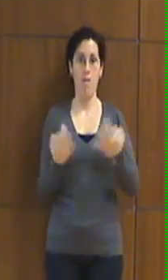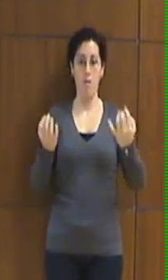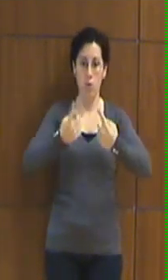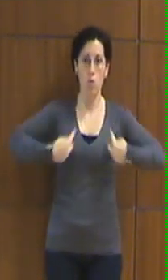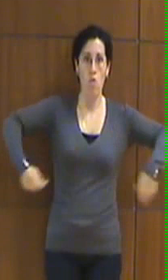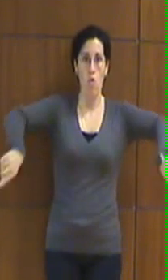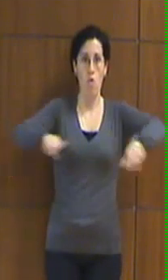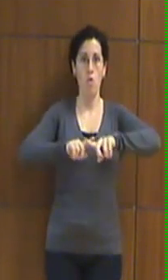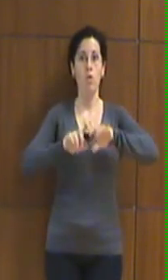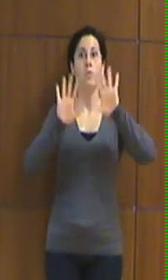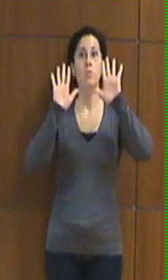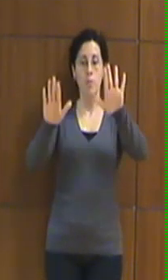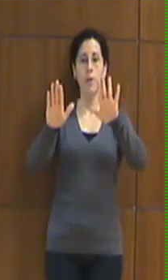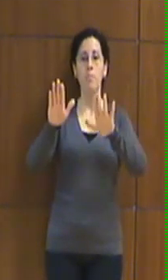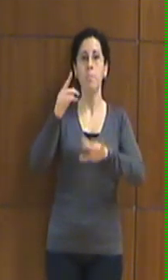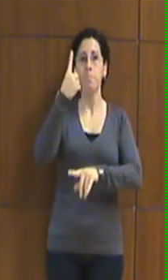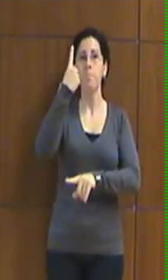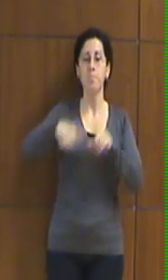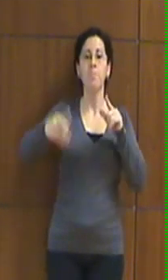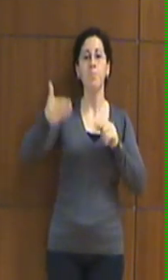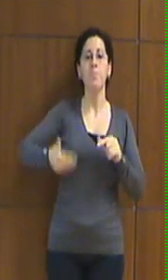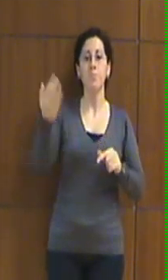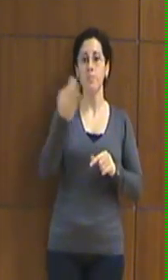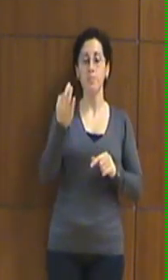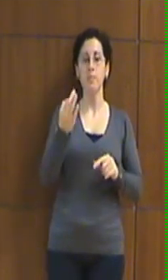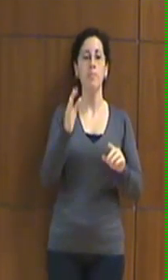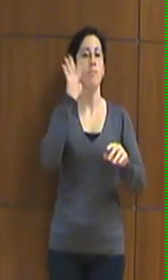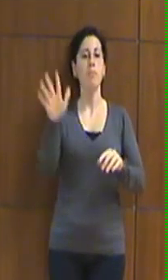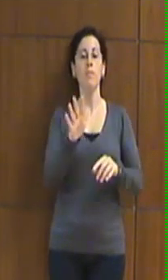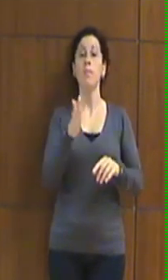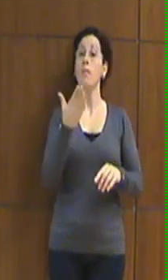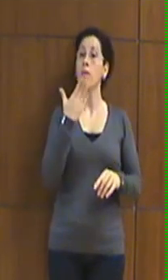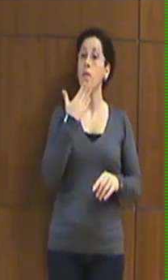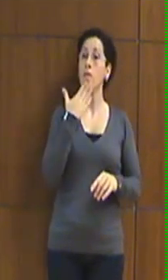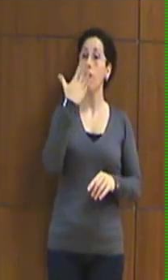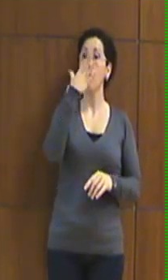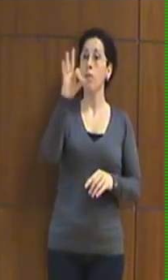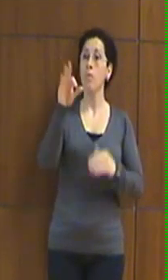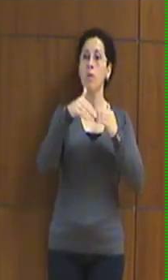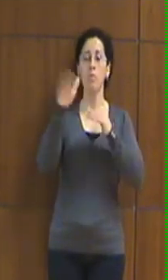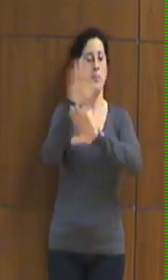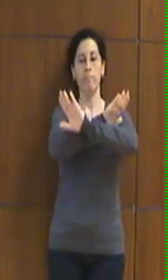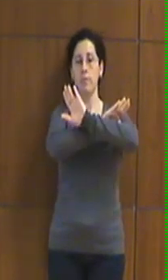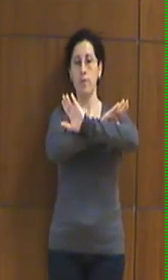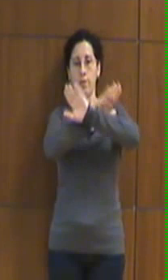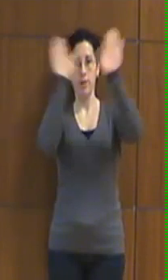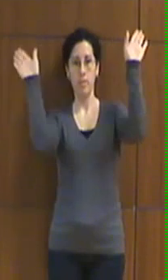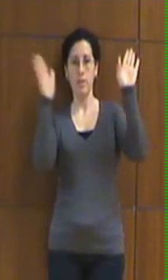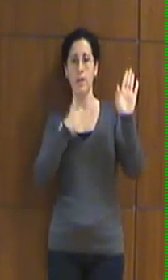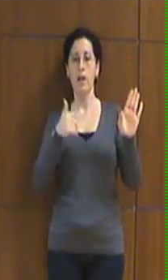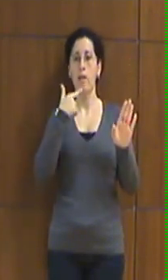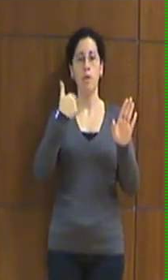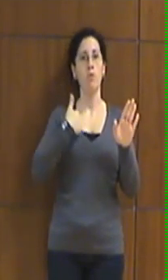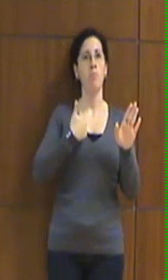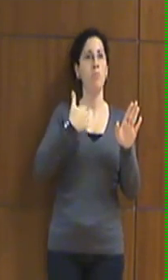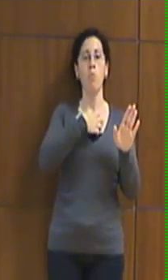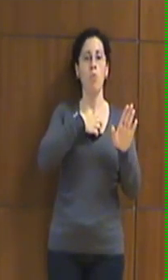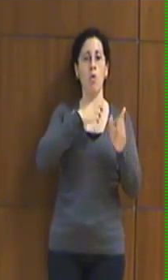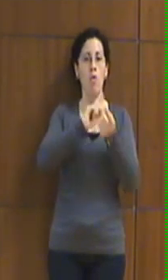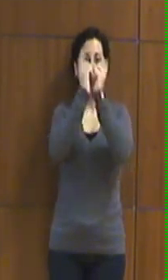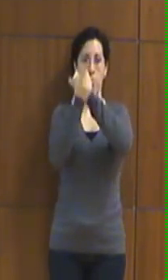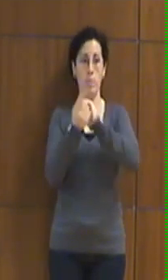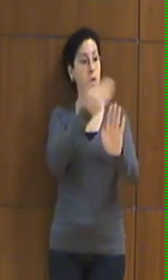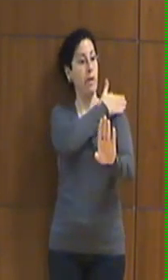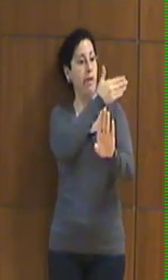hay que también quitarnos esa mentalidad de a partir de los 50 ya no me adapto, ¿no? Ya lo que yo utilizaba es lo bueno y a partir de ahora no. Claro. Es que el